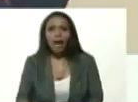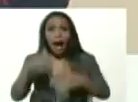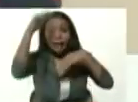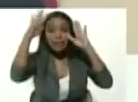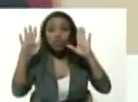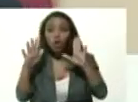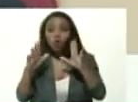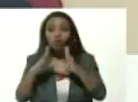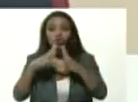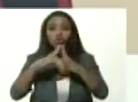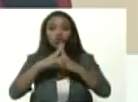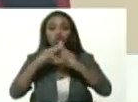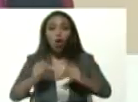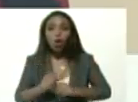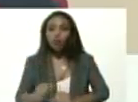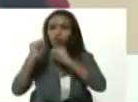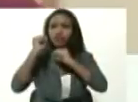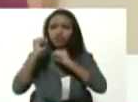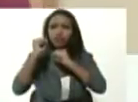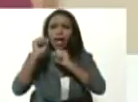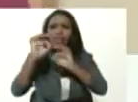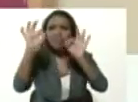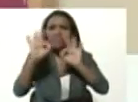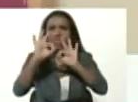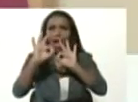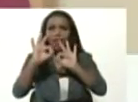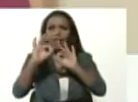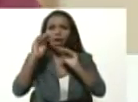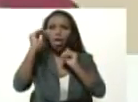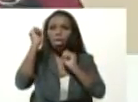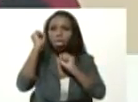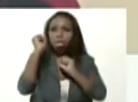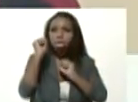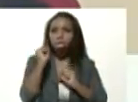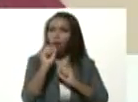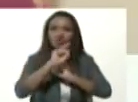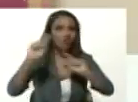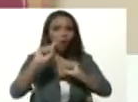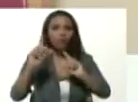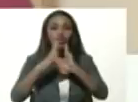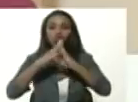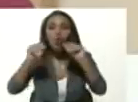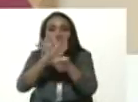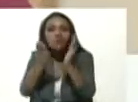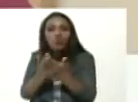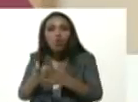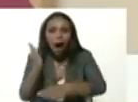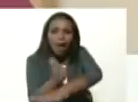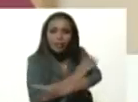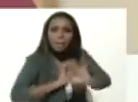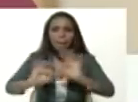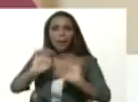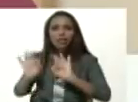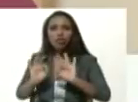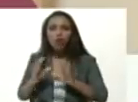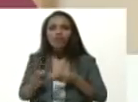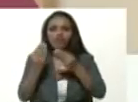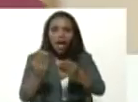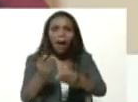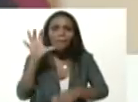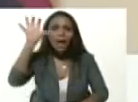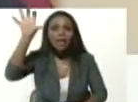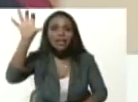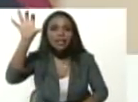guardia en alto todo, nadie baja la guardia, todo el mundo preparado para garantizar al